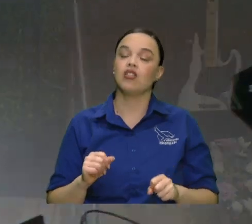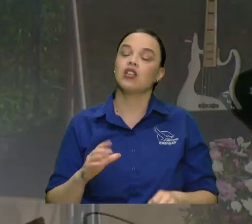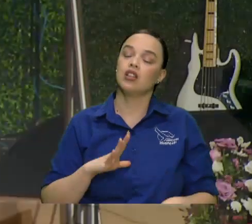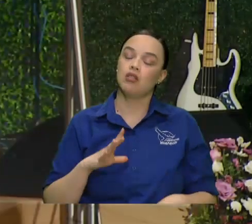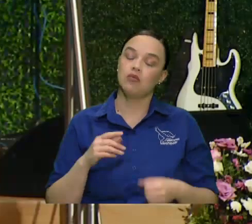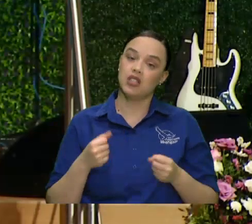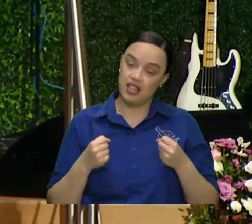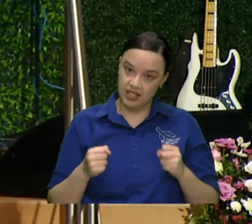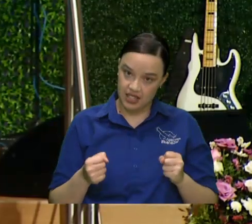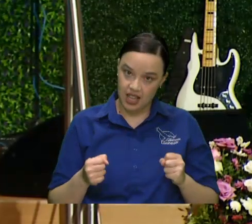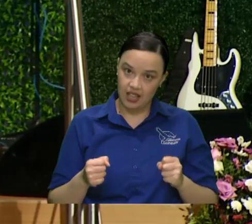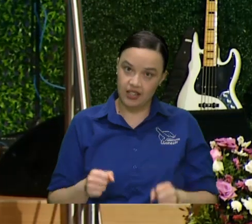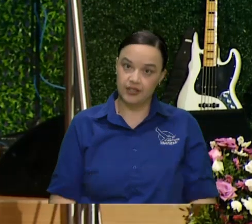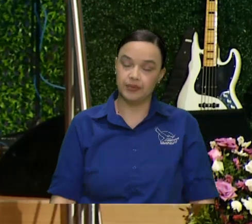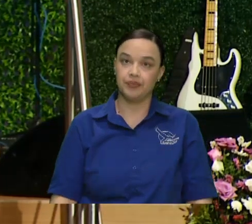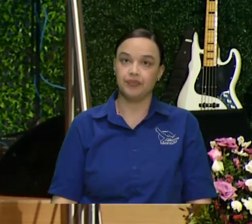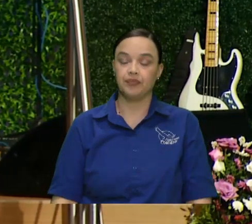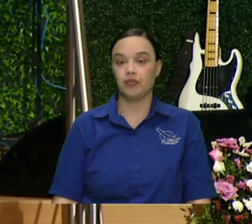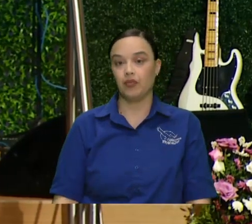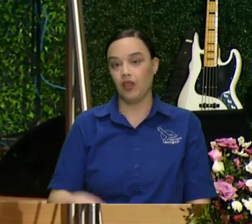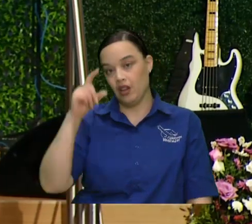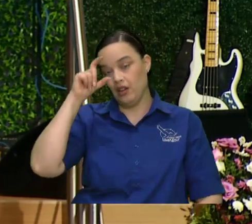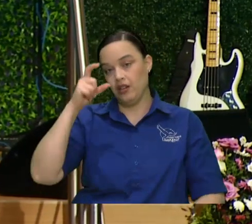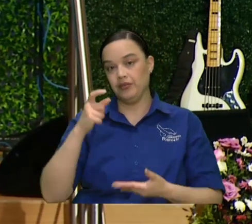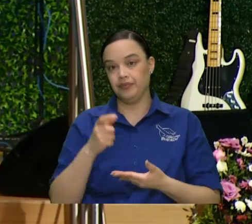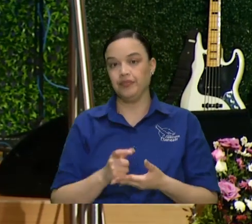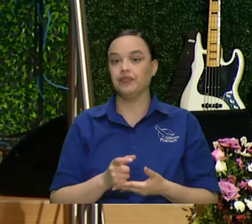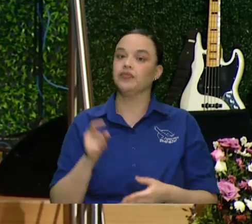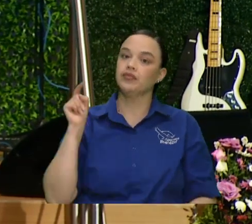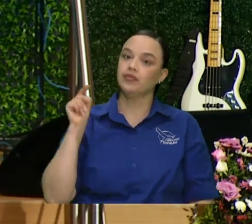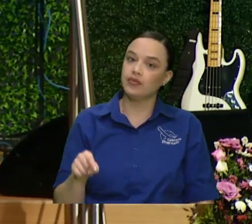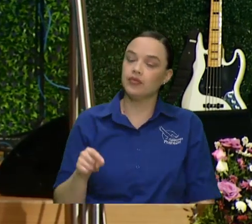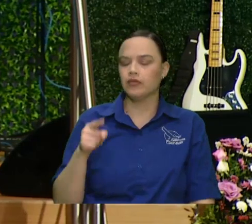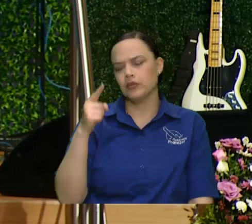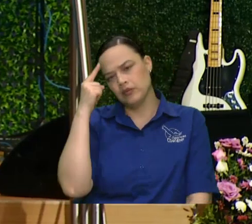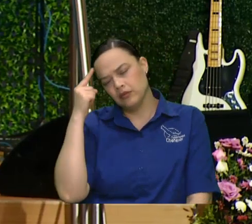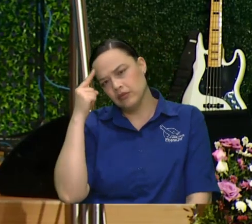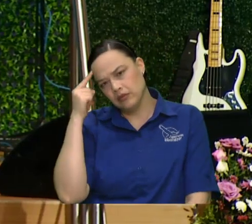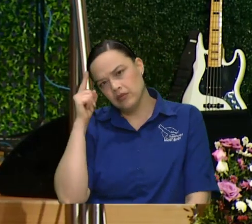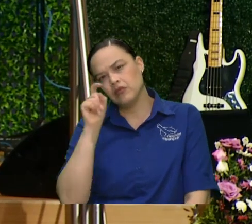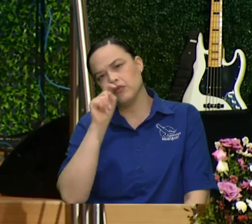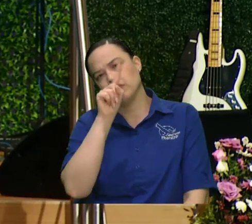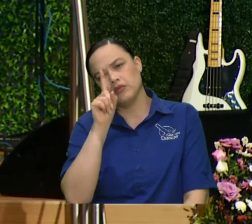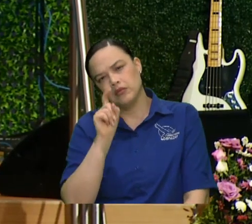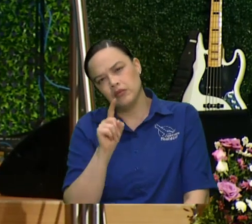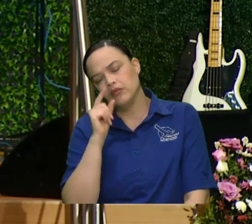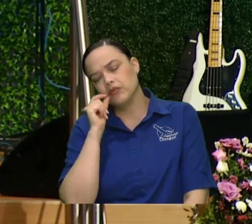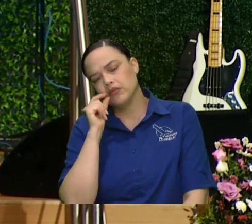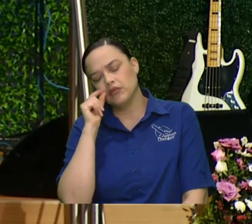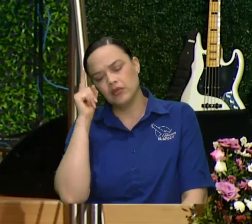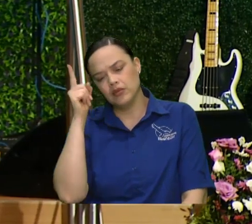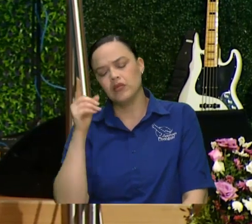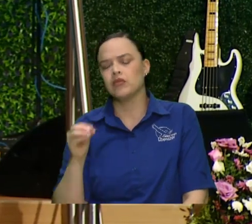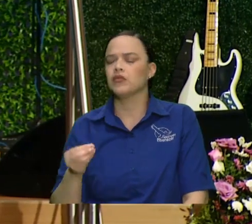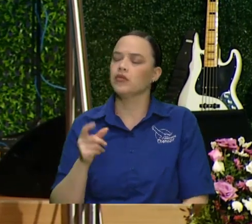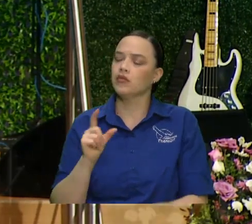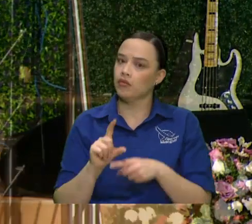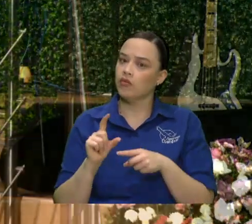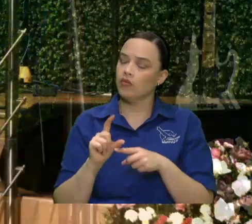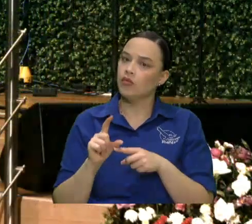hacer no cree usted que deberíamos meditar y preguntarle al señor qué cosas en el